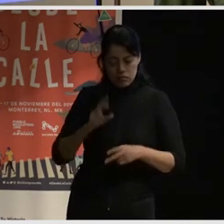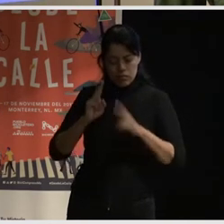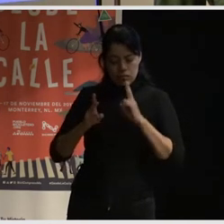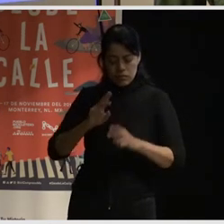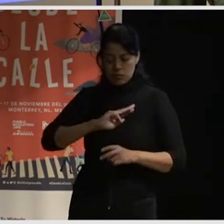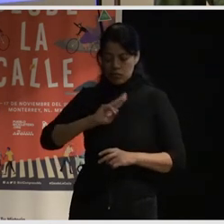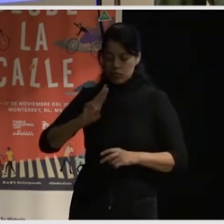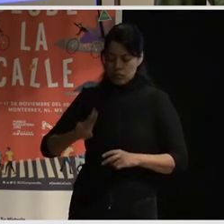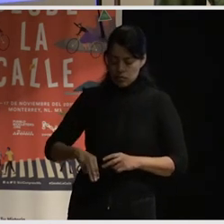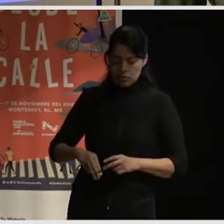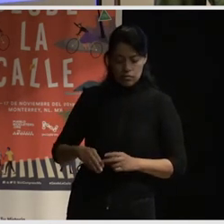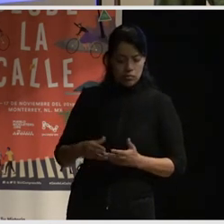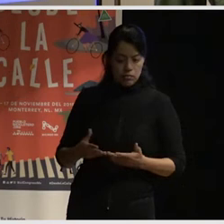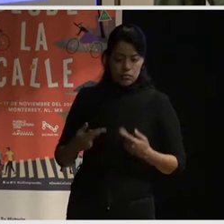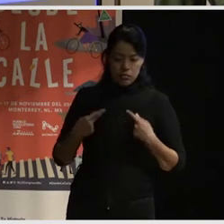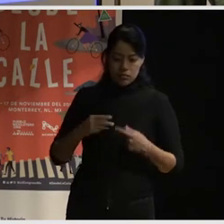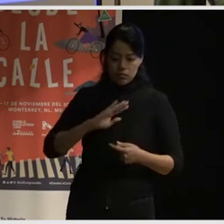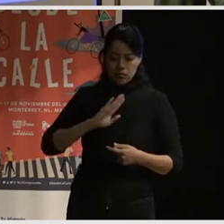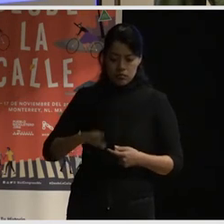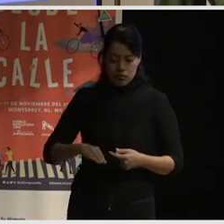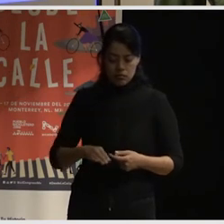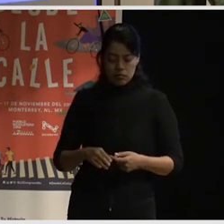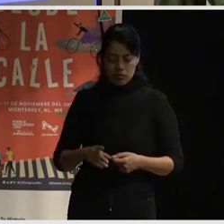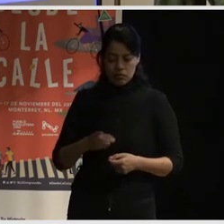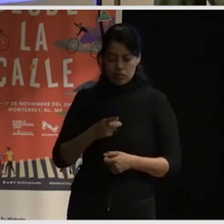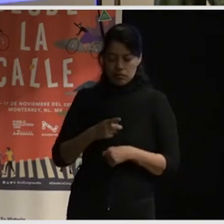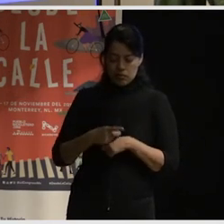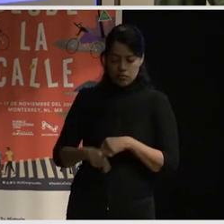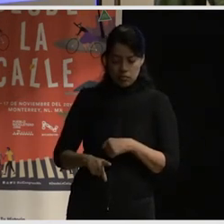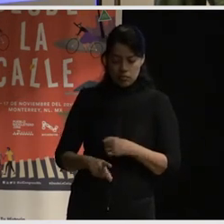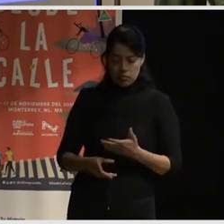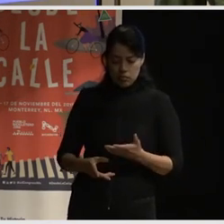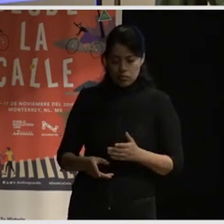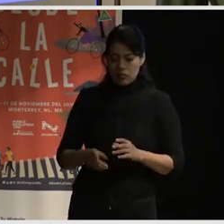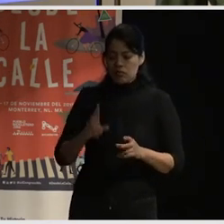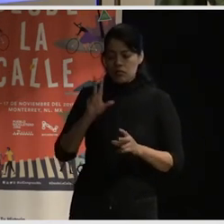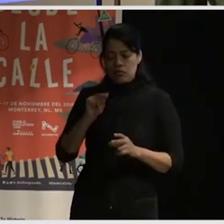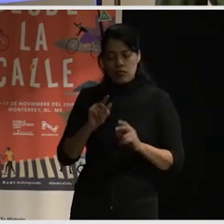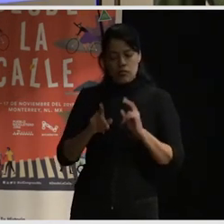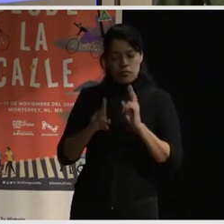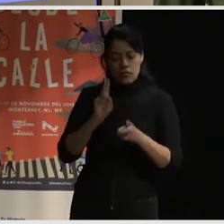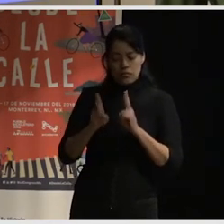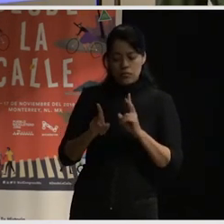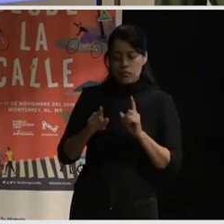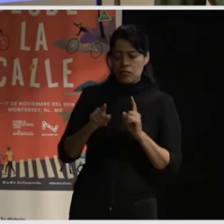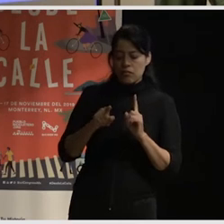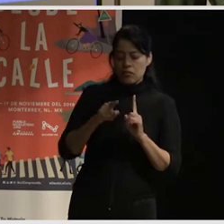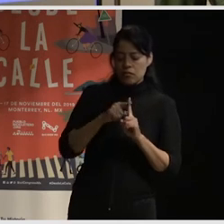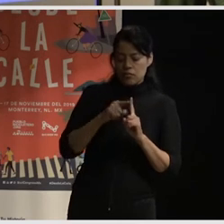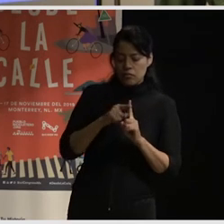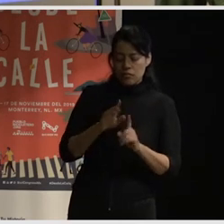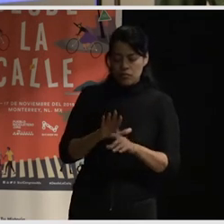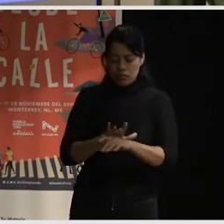muertes en sí mismo ya es algo que no al no hablar en sentido positivo nos estamos moldeando las emociones de